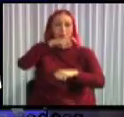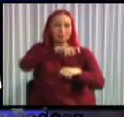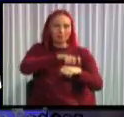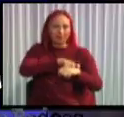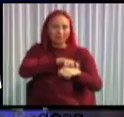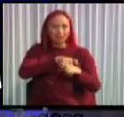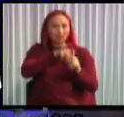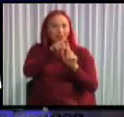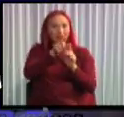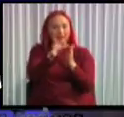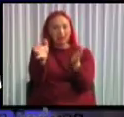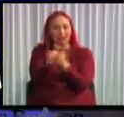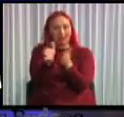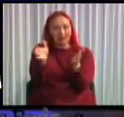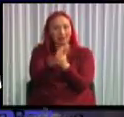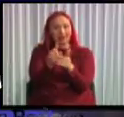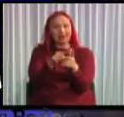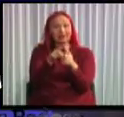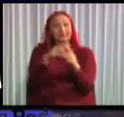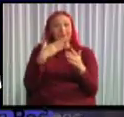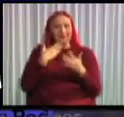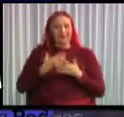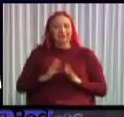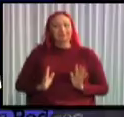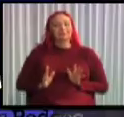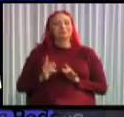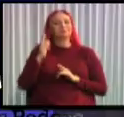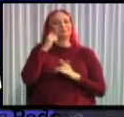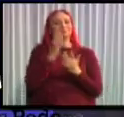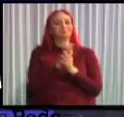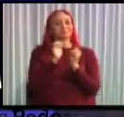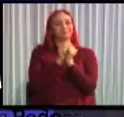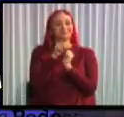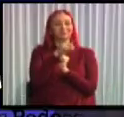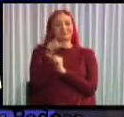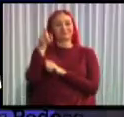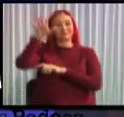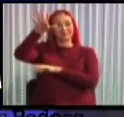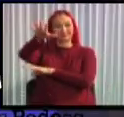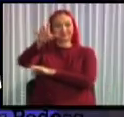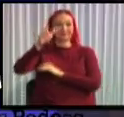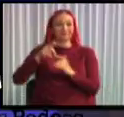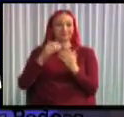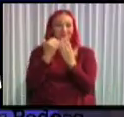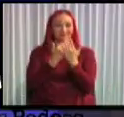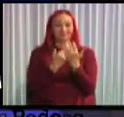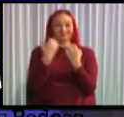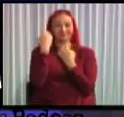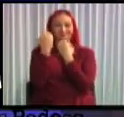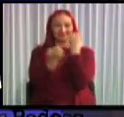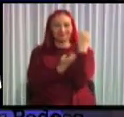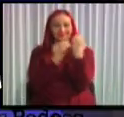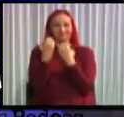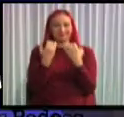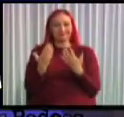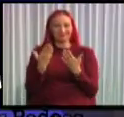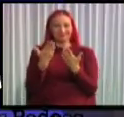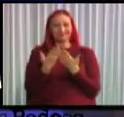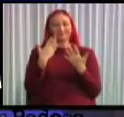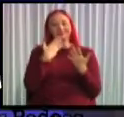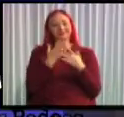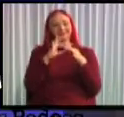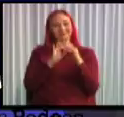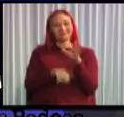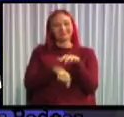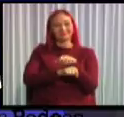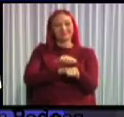momento aplaudimos y pues gozamos con ellos en su quehacer y las emociones que nos dan o nos dieron